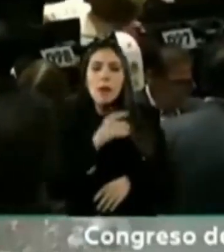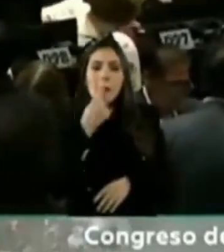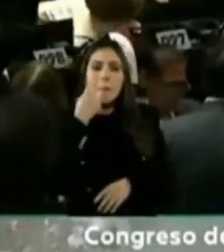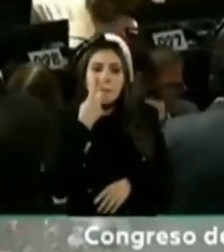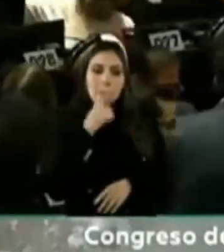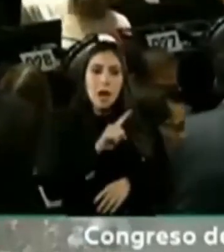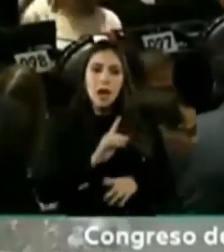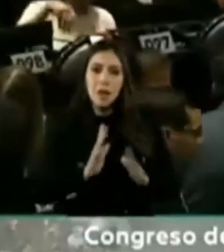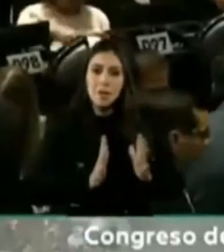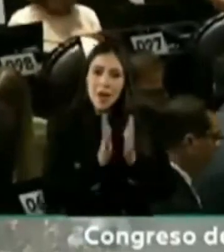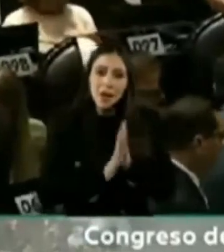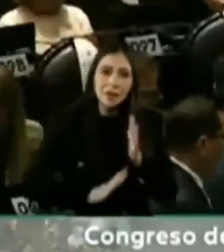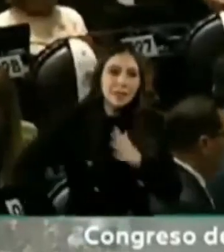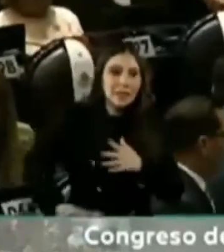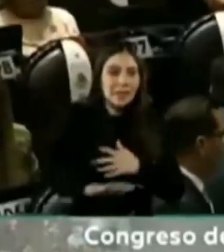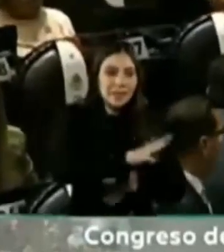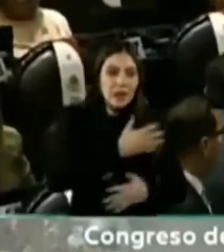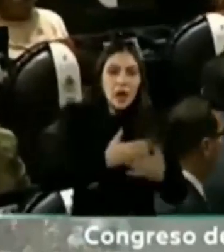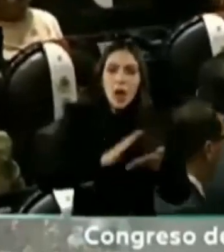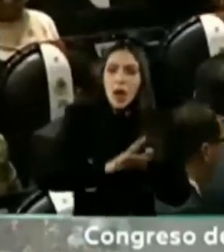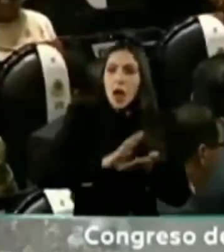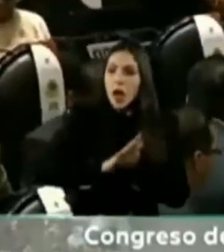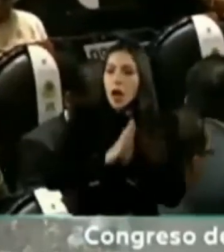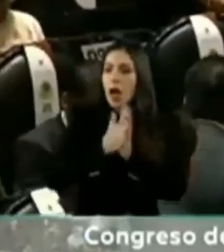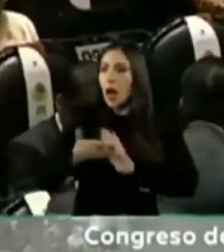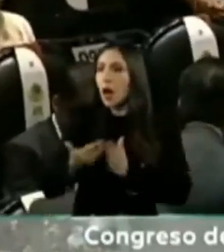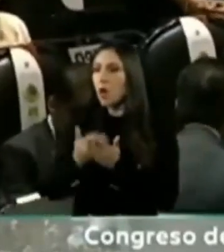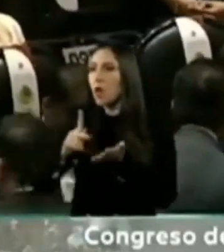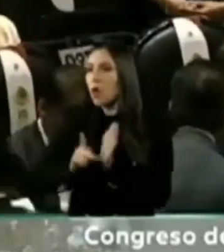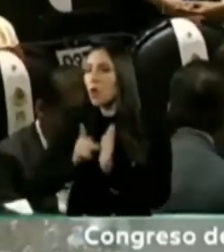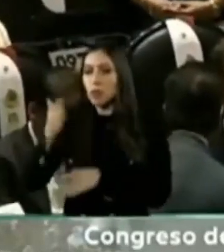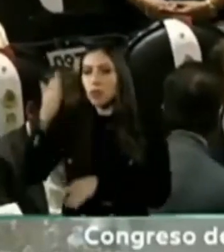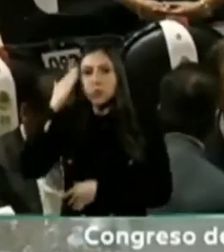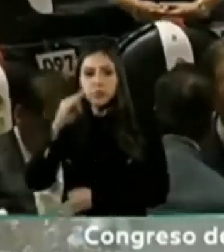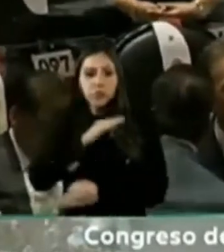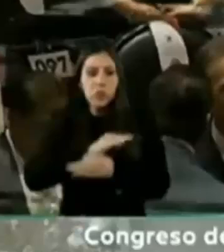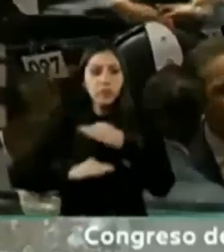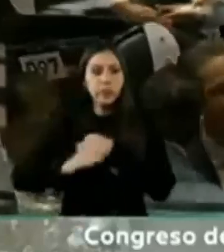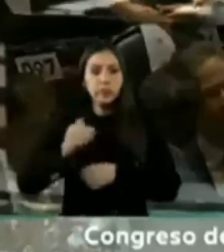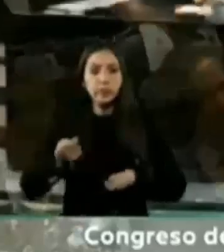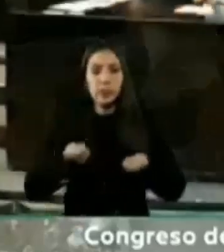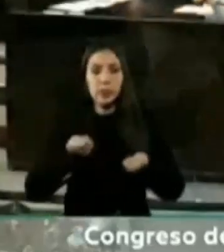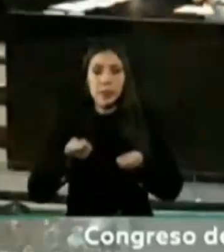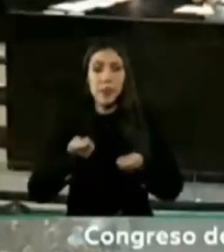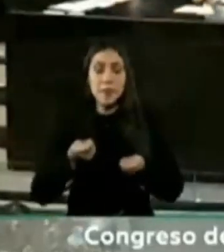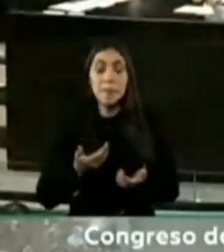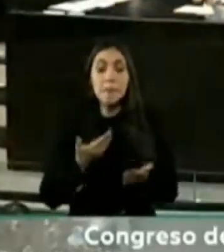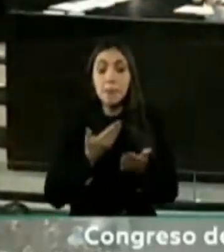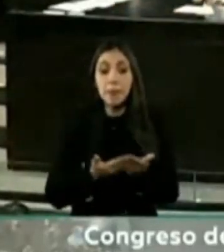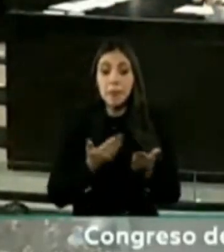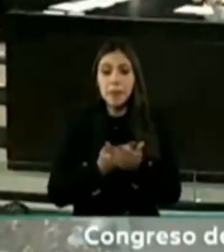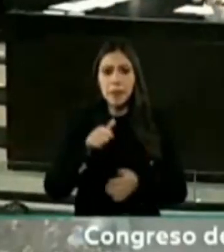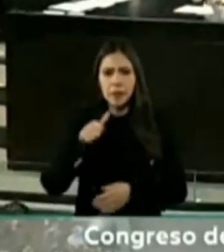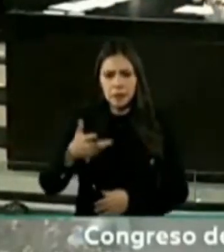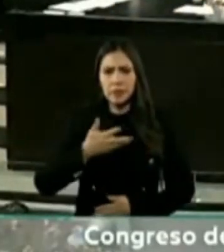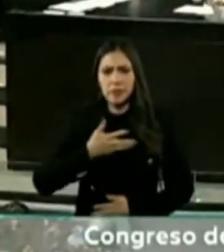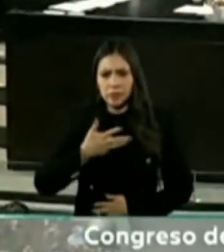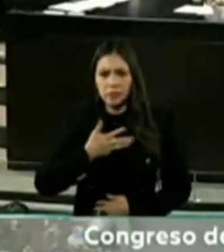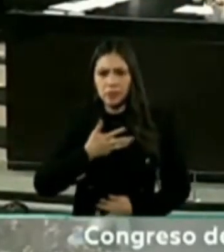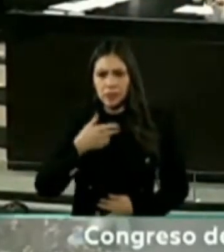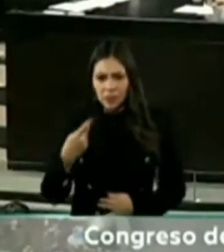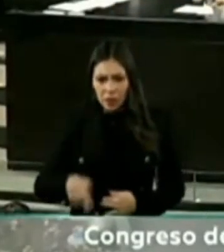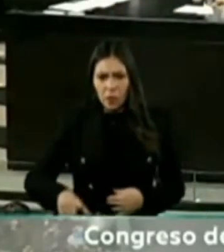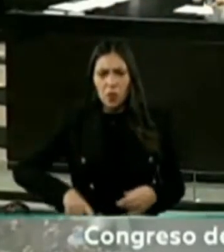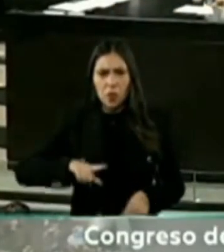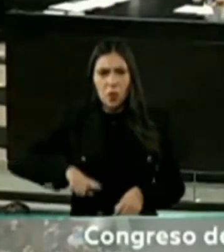que termina el día de hoy, mi querido Paco. Vicente, mira, ¿qué